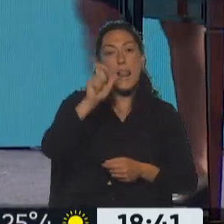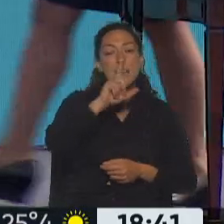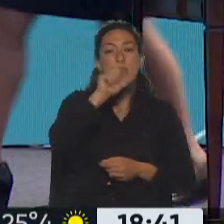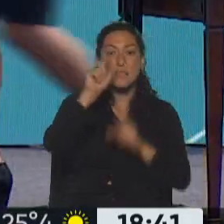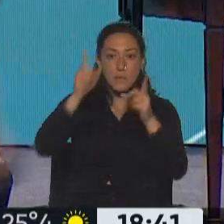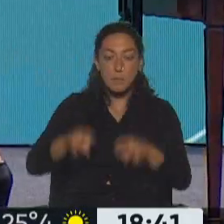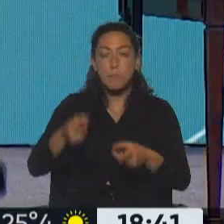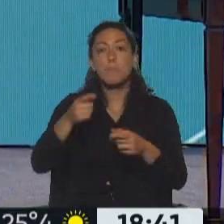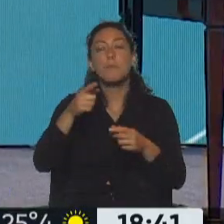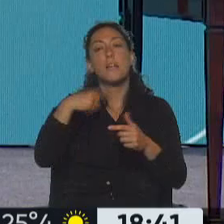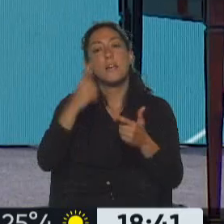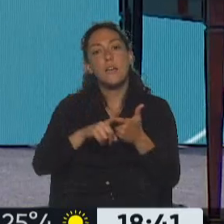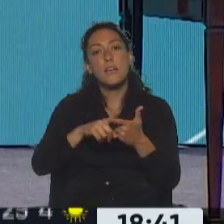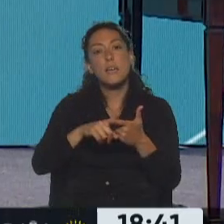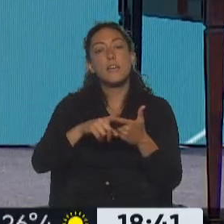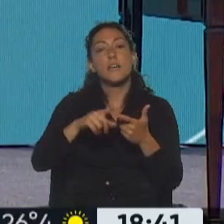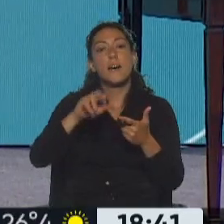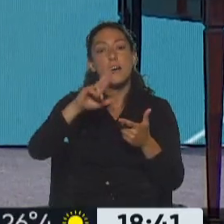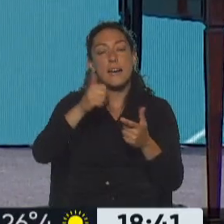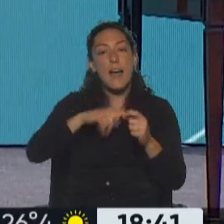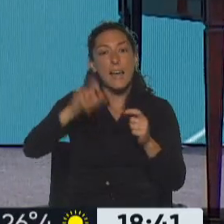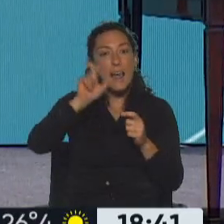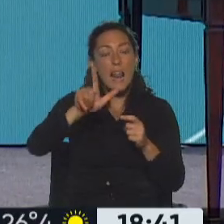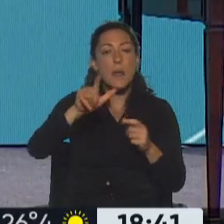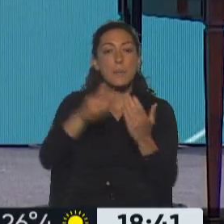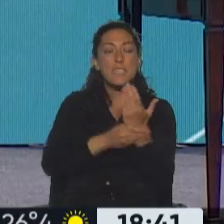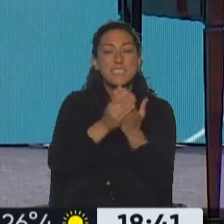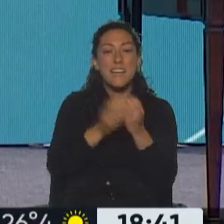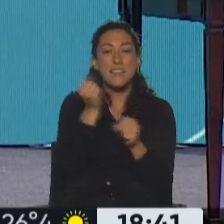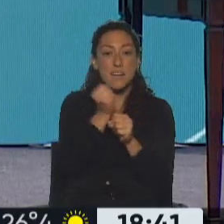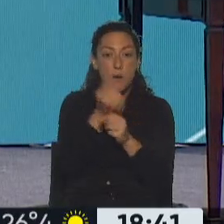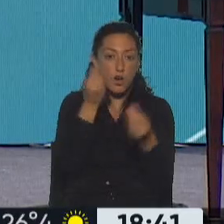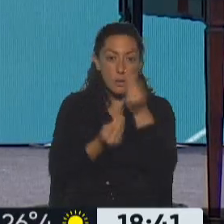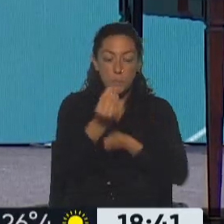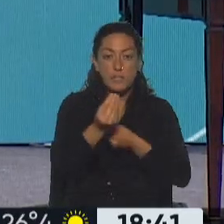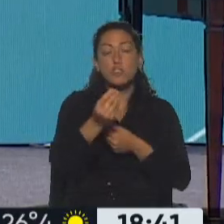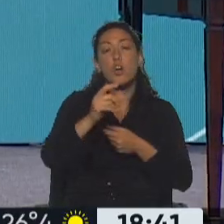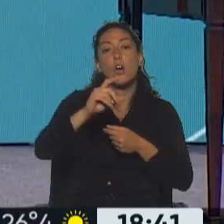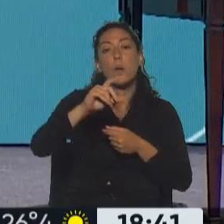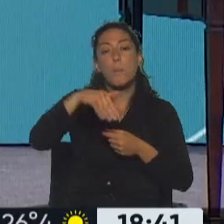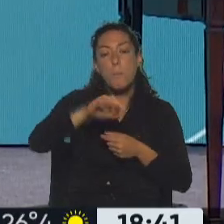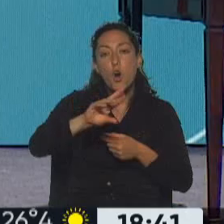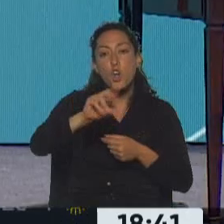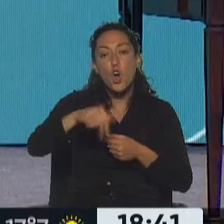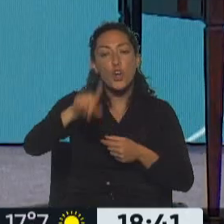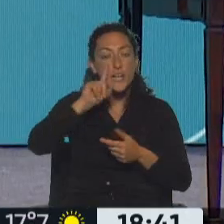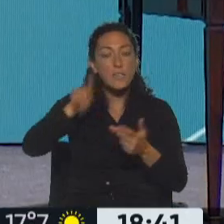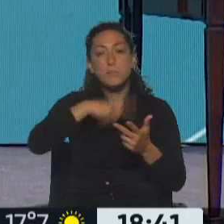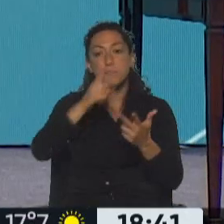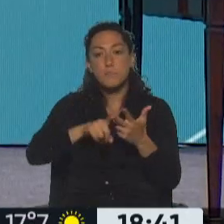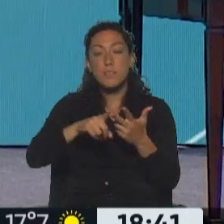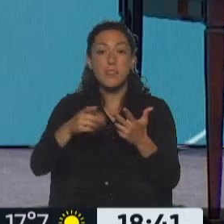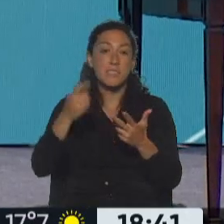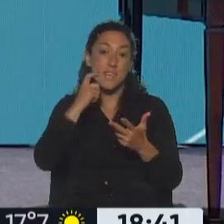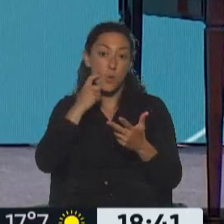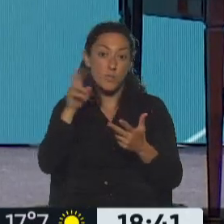juraron Raquel Kelly Kirchner de Olmos como ministra de Trabajo en reemplazo de Claudio Moroni. Y la puntana a